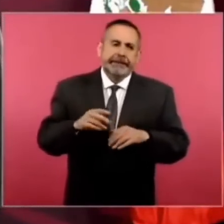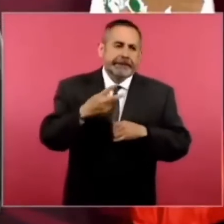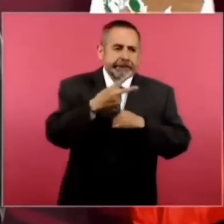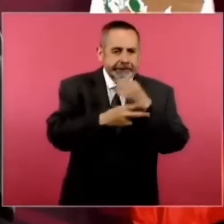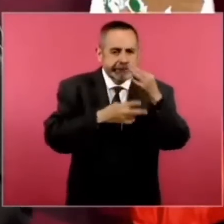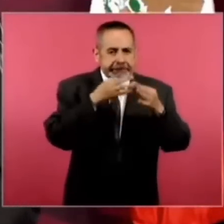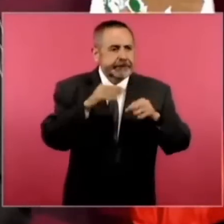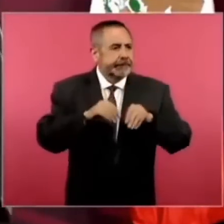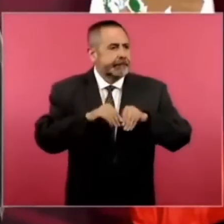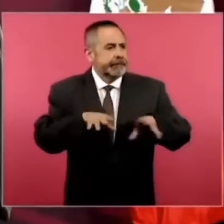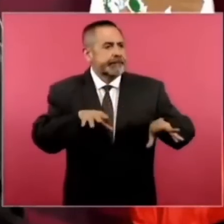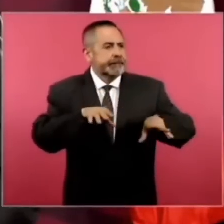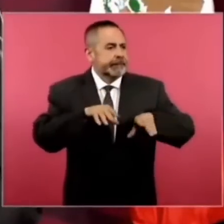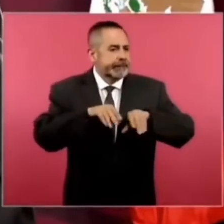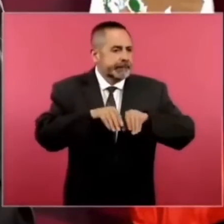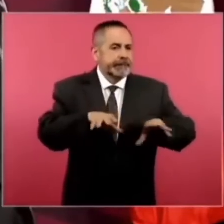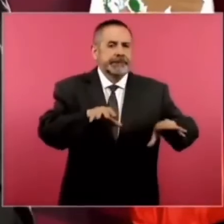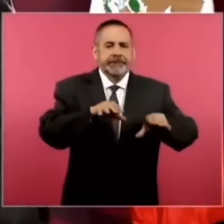pelera.